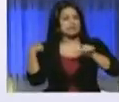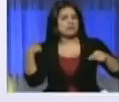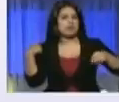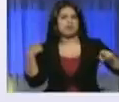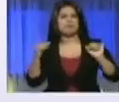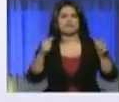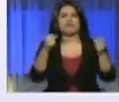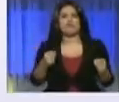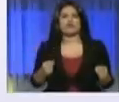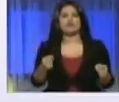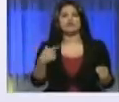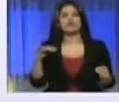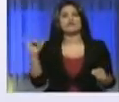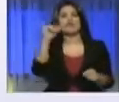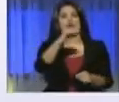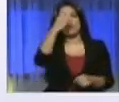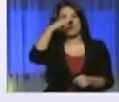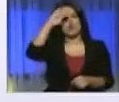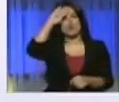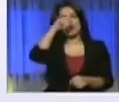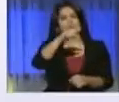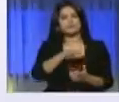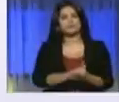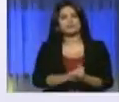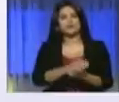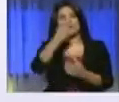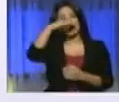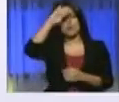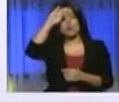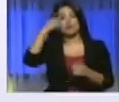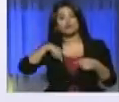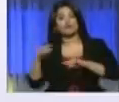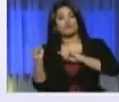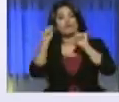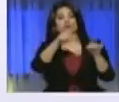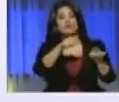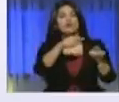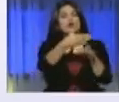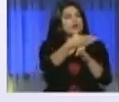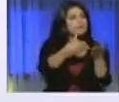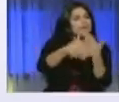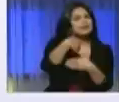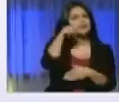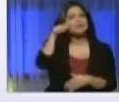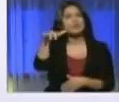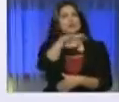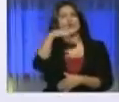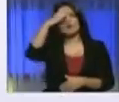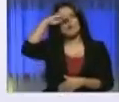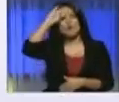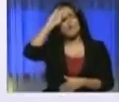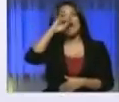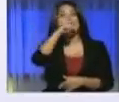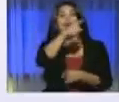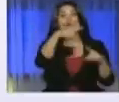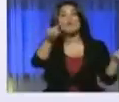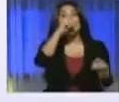Estuvimos en Cuba, fuimos a compartir con el pueblo cubano, con el comandante Fidel Castro, sus 90